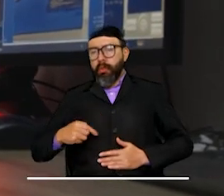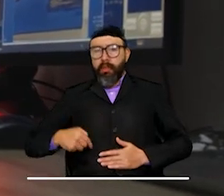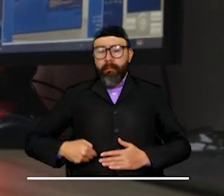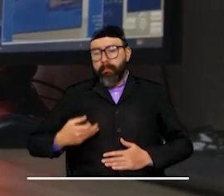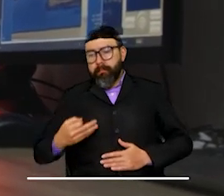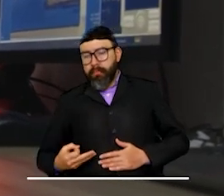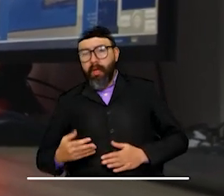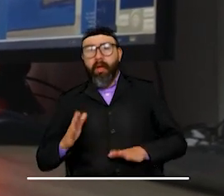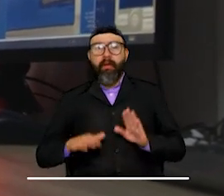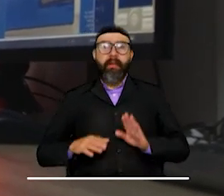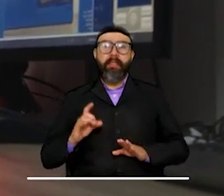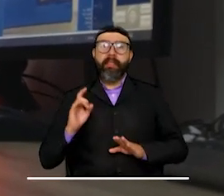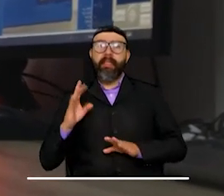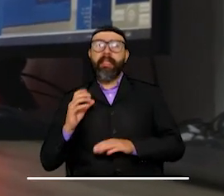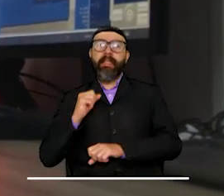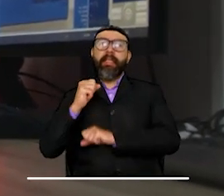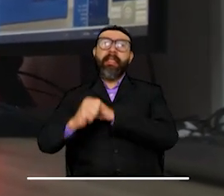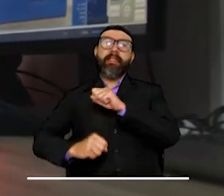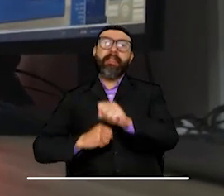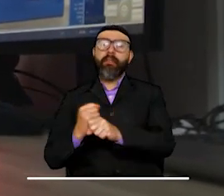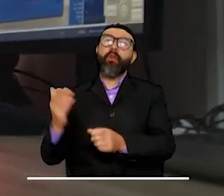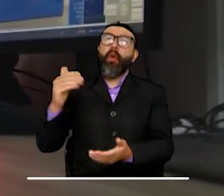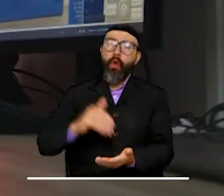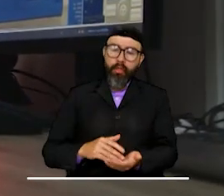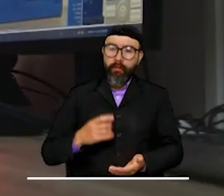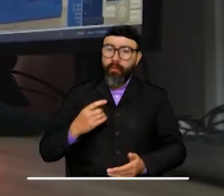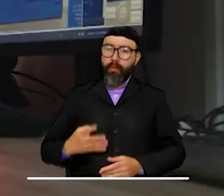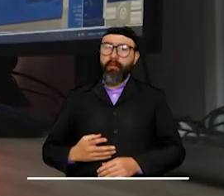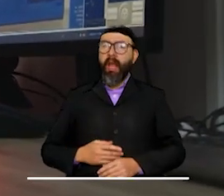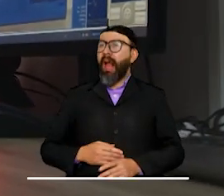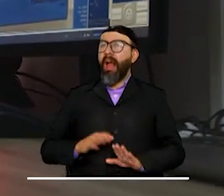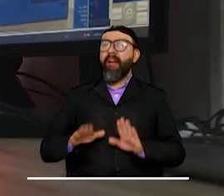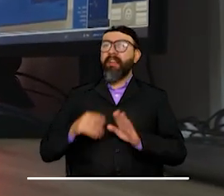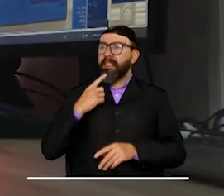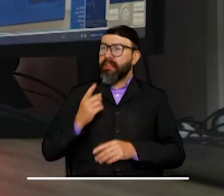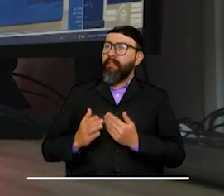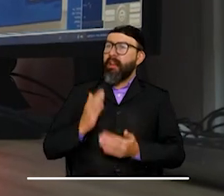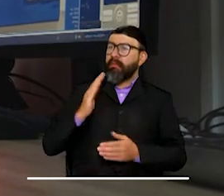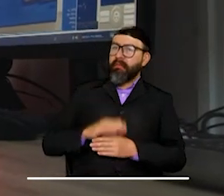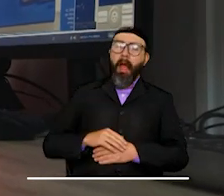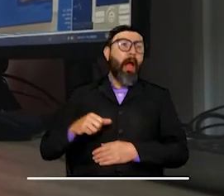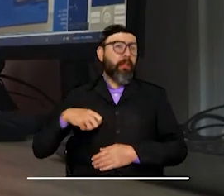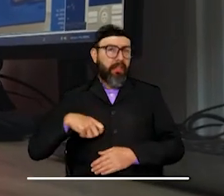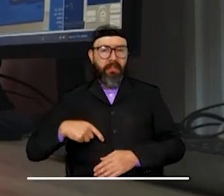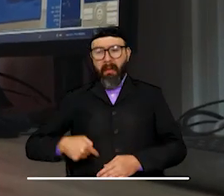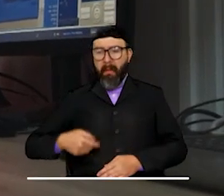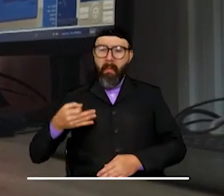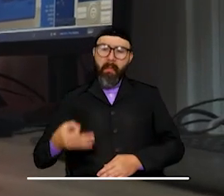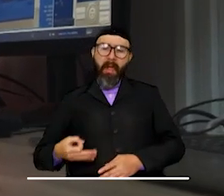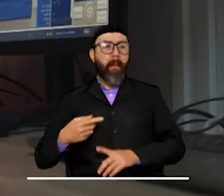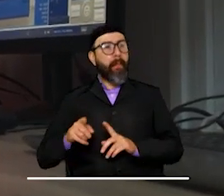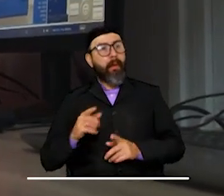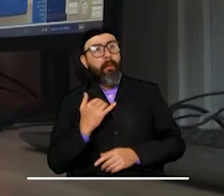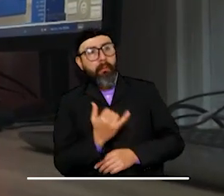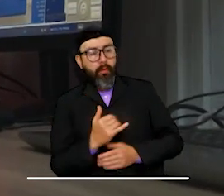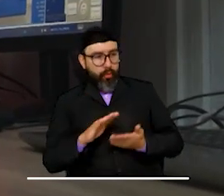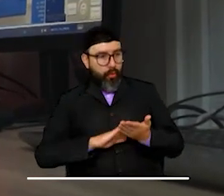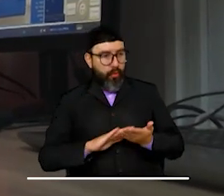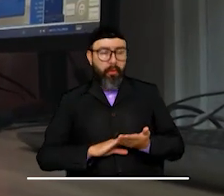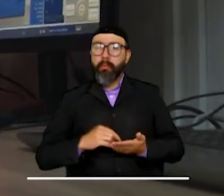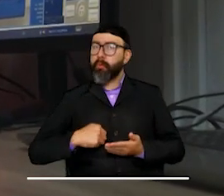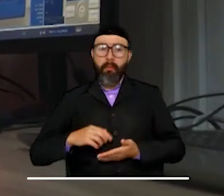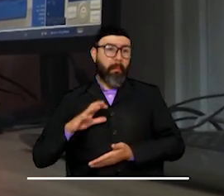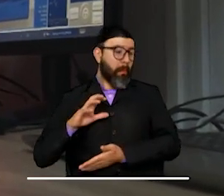hasta 10 y 15 años en volver, pues es muy fácil decir al paciente, yo tenía cálculos, pero fui a un tratamiento y a mí me lo